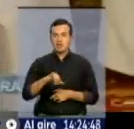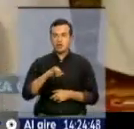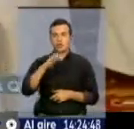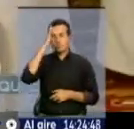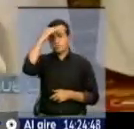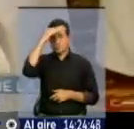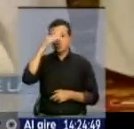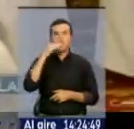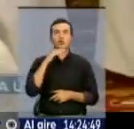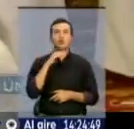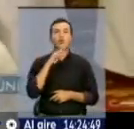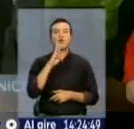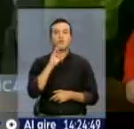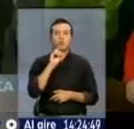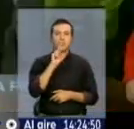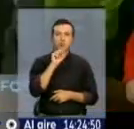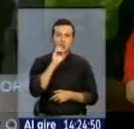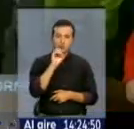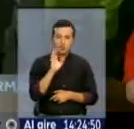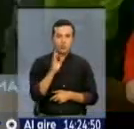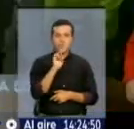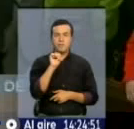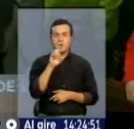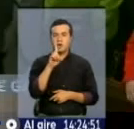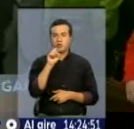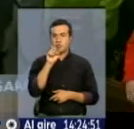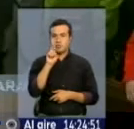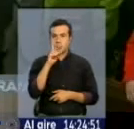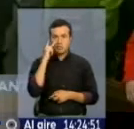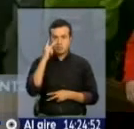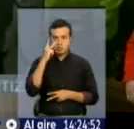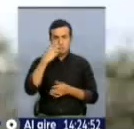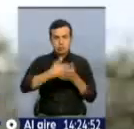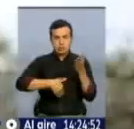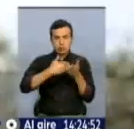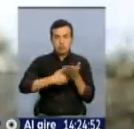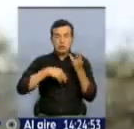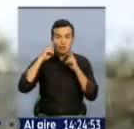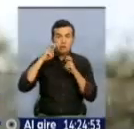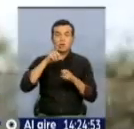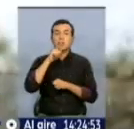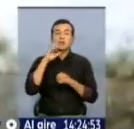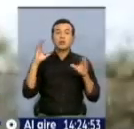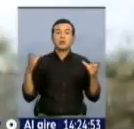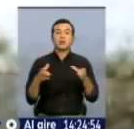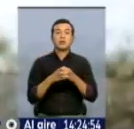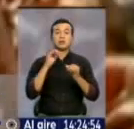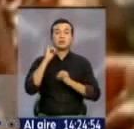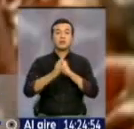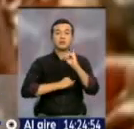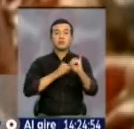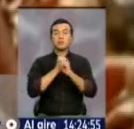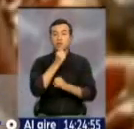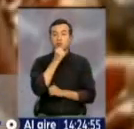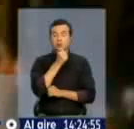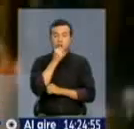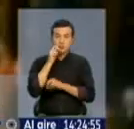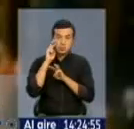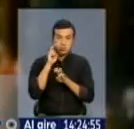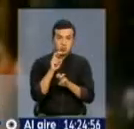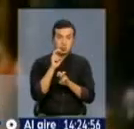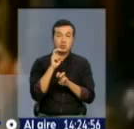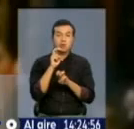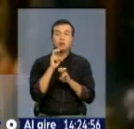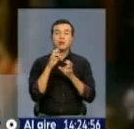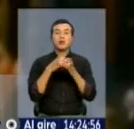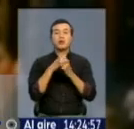Bono y Madonna. La investigación, denominada Paradise Papers, fue realizada por el Consorcio Internacional de Periodismo de Investigación, que